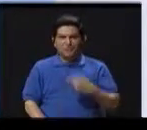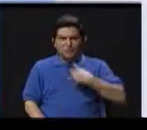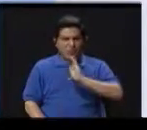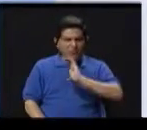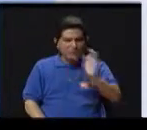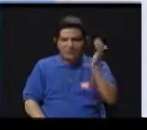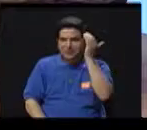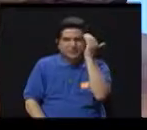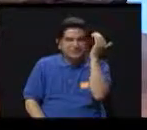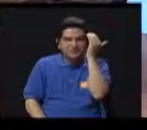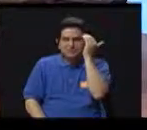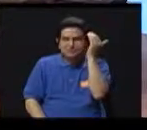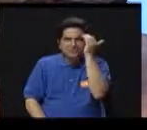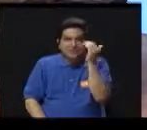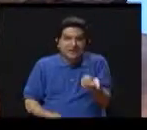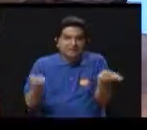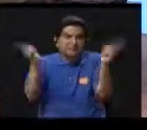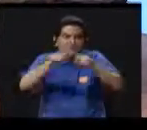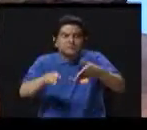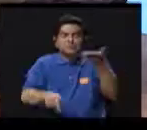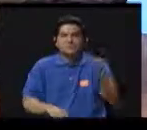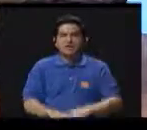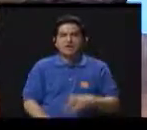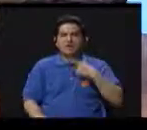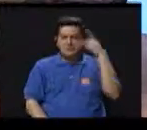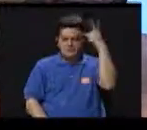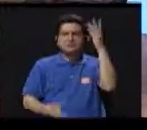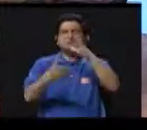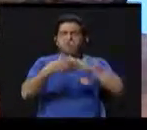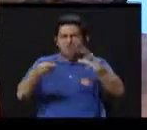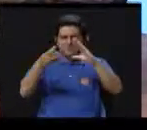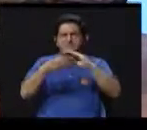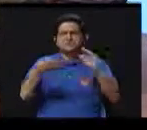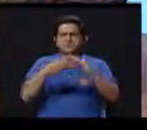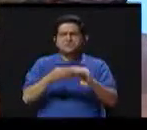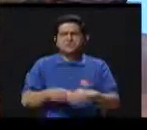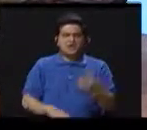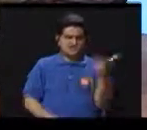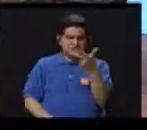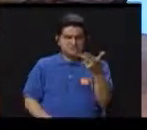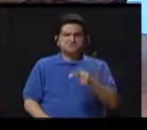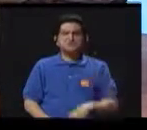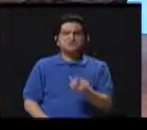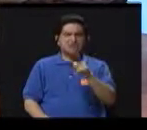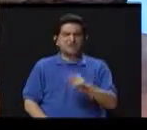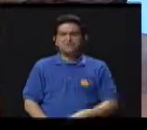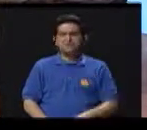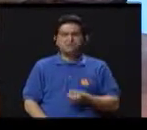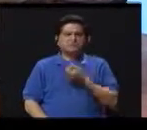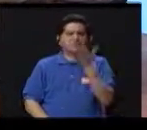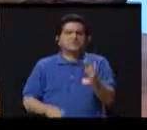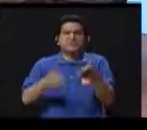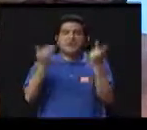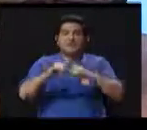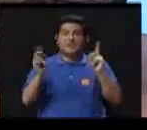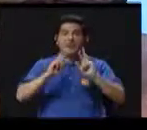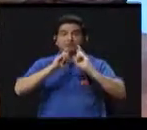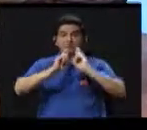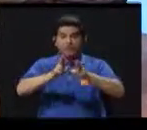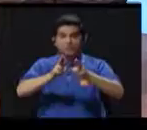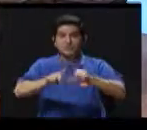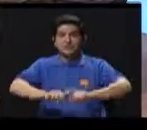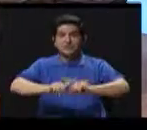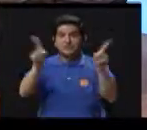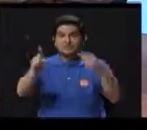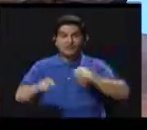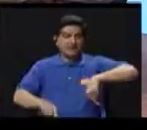¿verdad?, con niños no se sabe lo que va a pasar. Los papás sí nos contaron sobre ellos y cómo se expresaban, pero al final el resultado fue